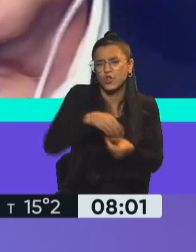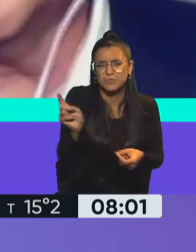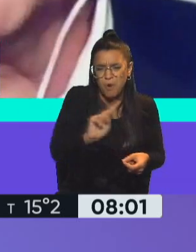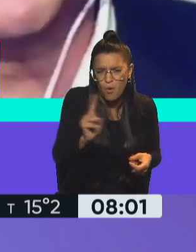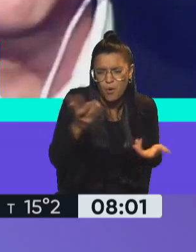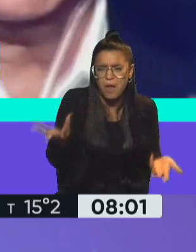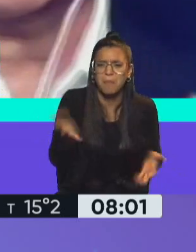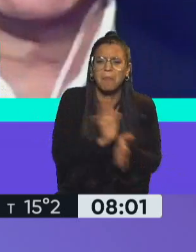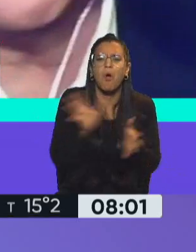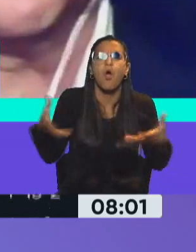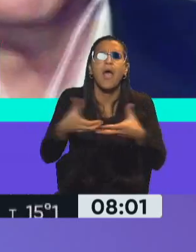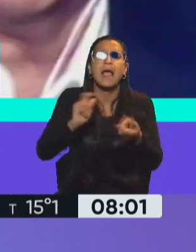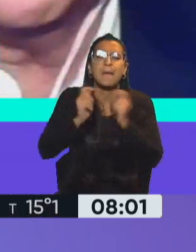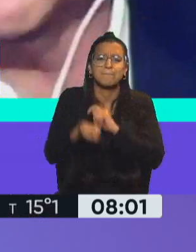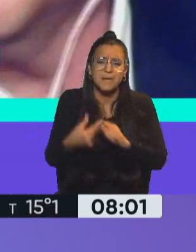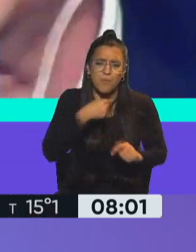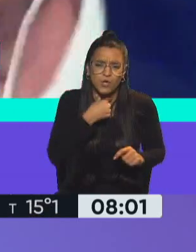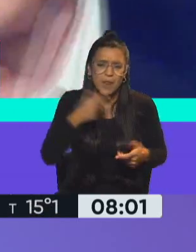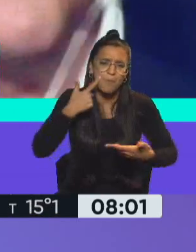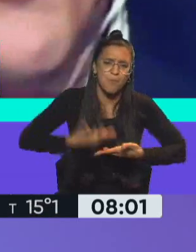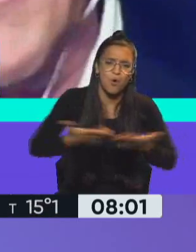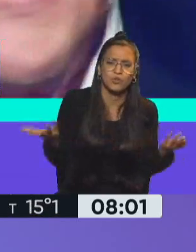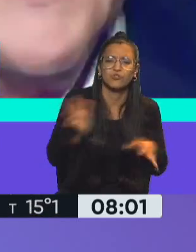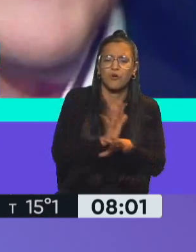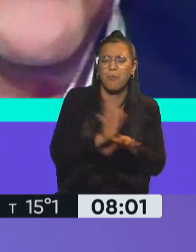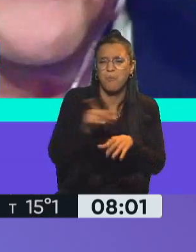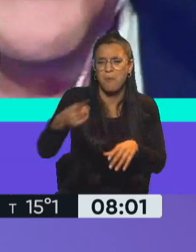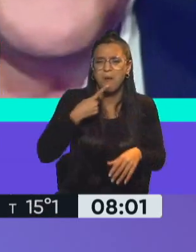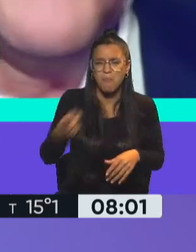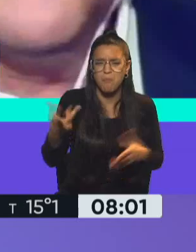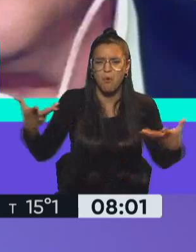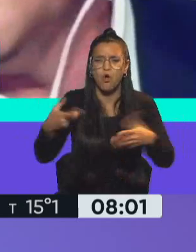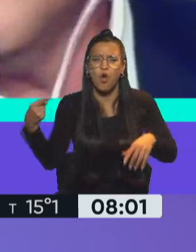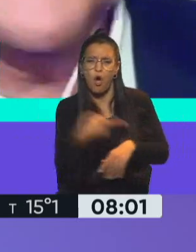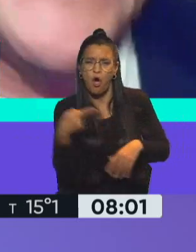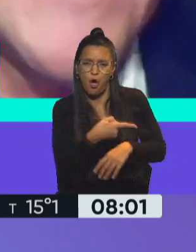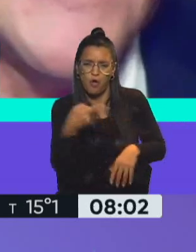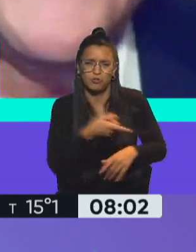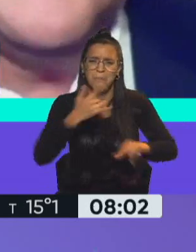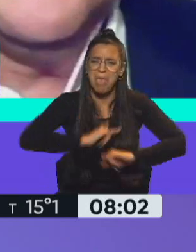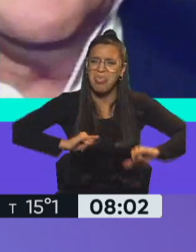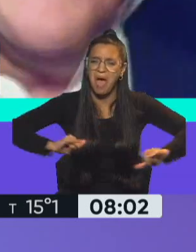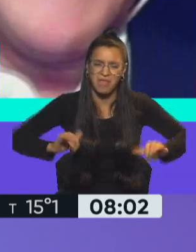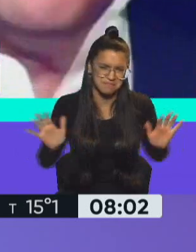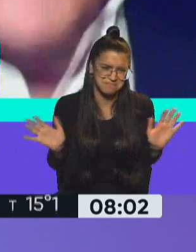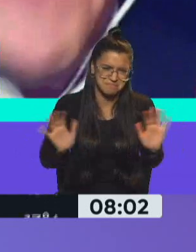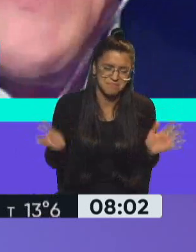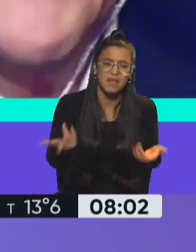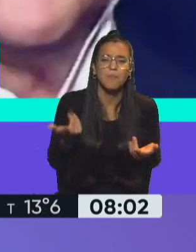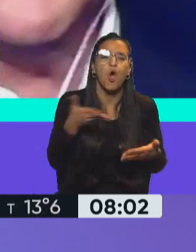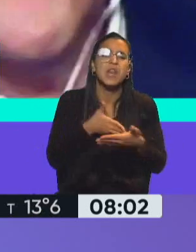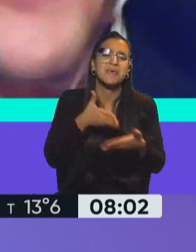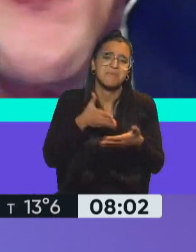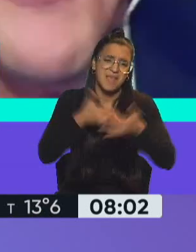en lo que Cambiemos quiere mostrar como una operación muy burda y muy muy mediática. Hay un